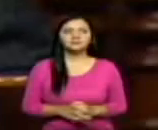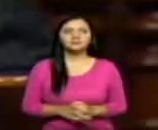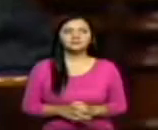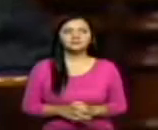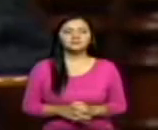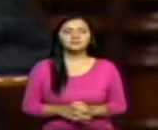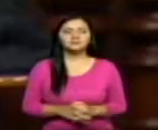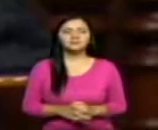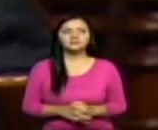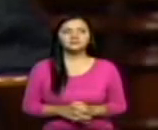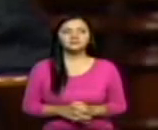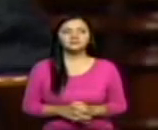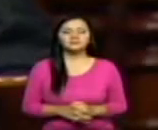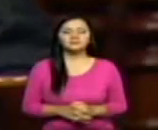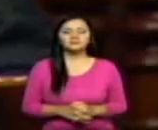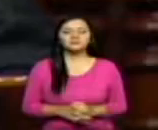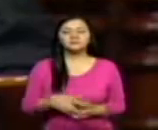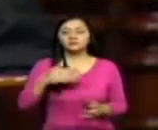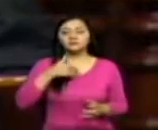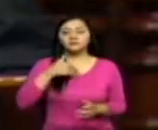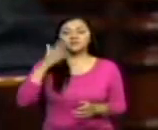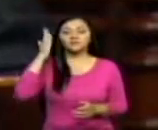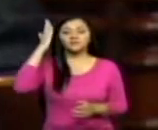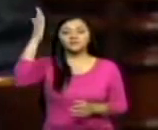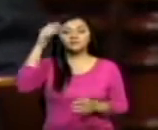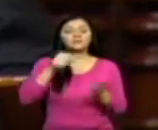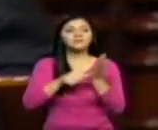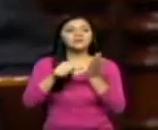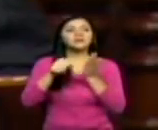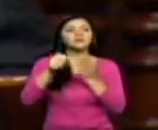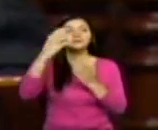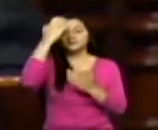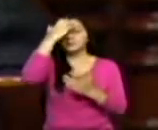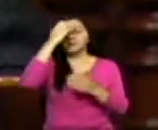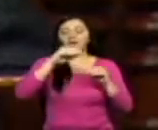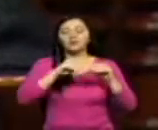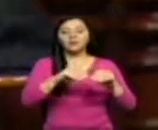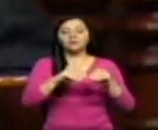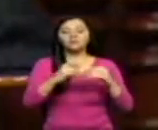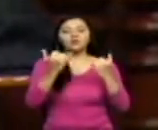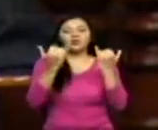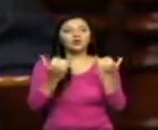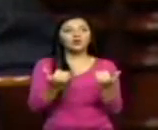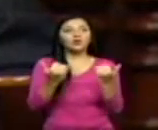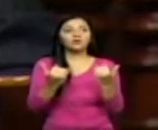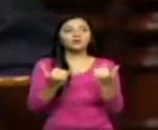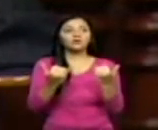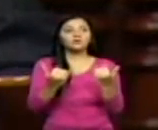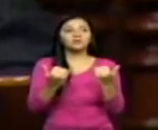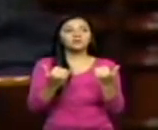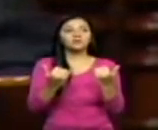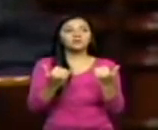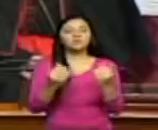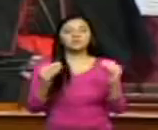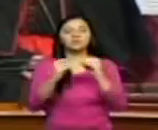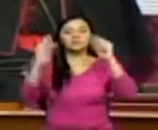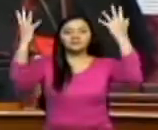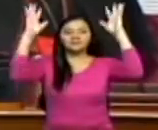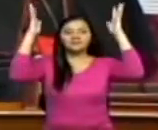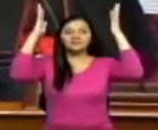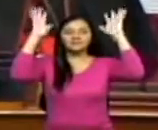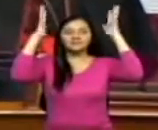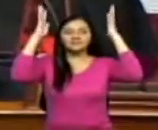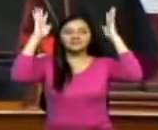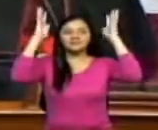Y ahí veo a mi futuro ministro de Educación, actual ministro, y un aplauso para él,